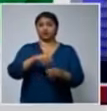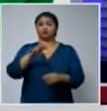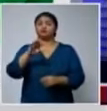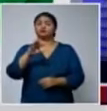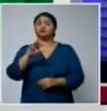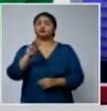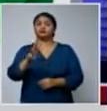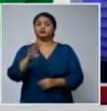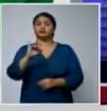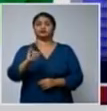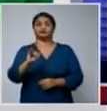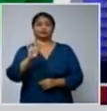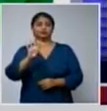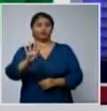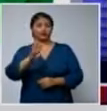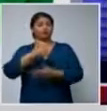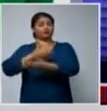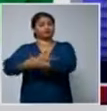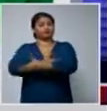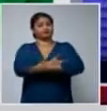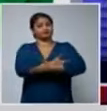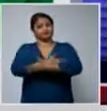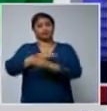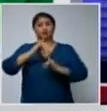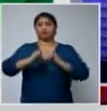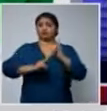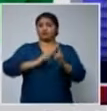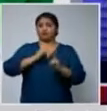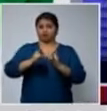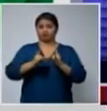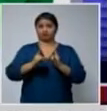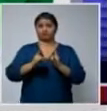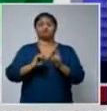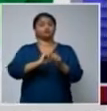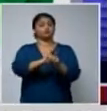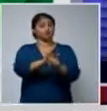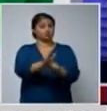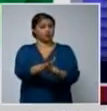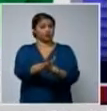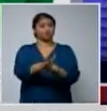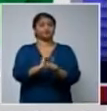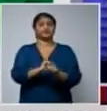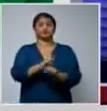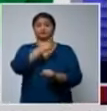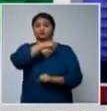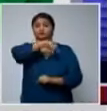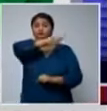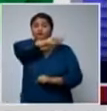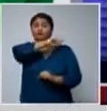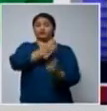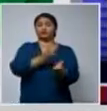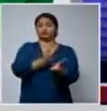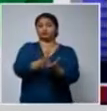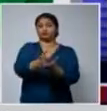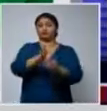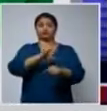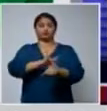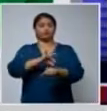364 lactantes han sido diagnosticados. Ayer activos un total